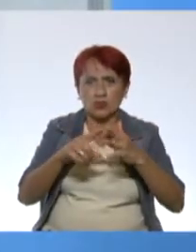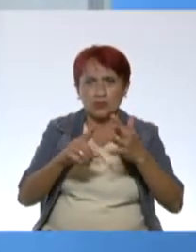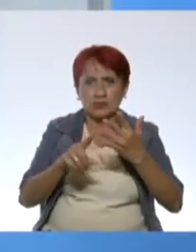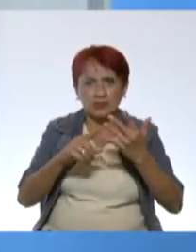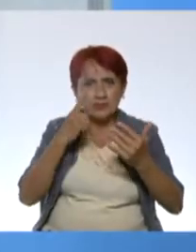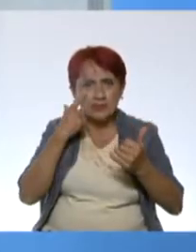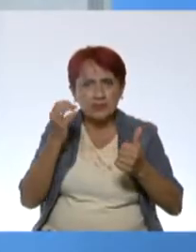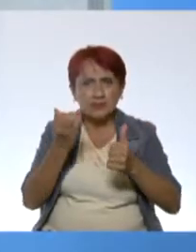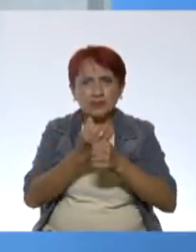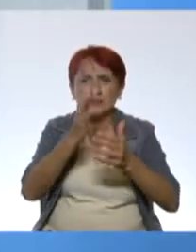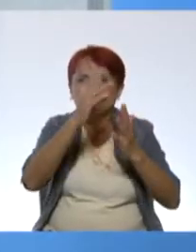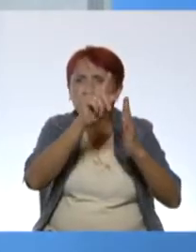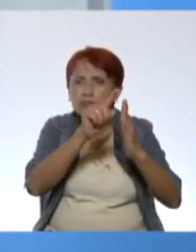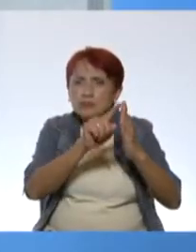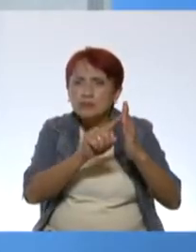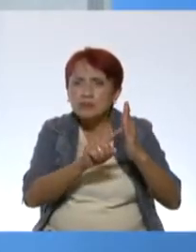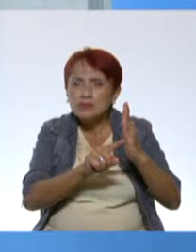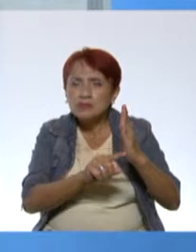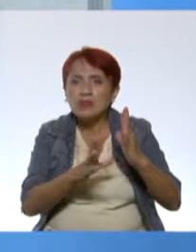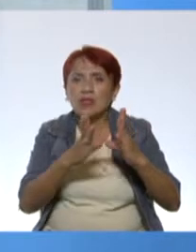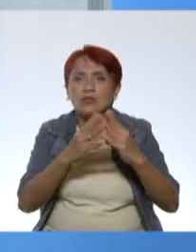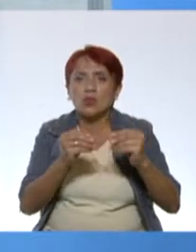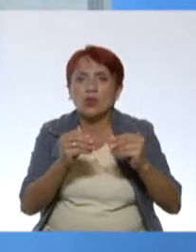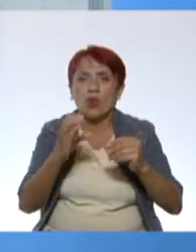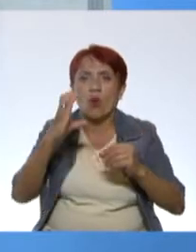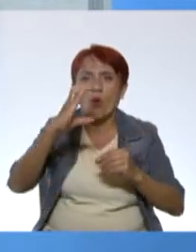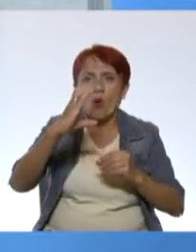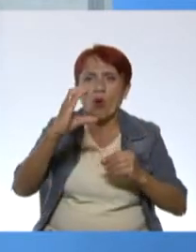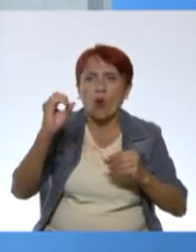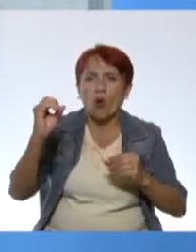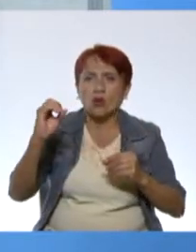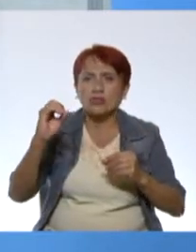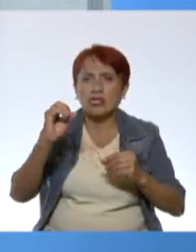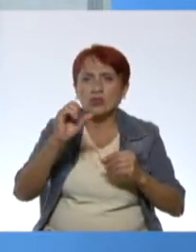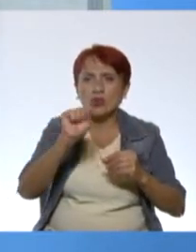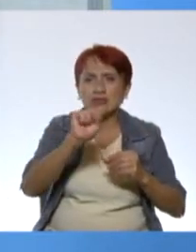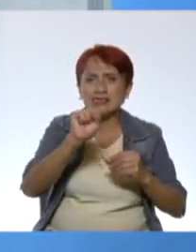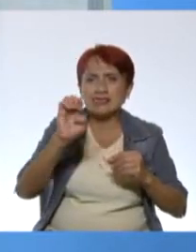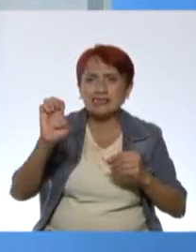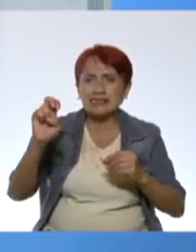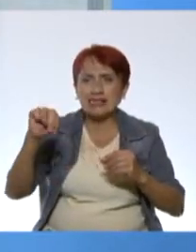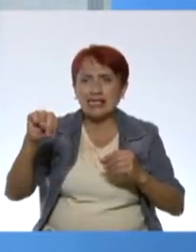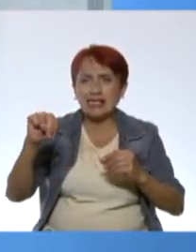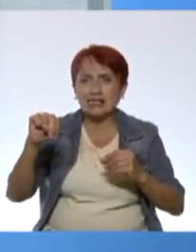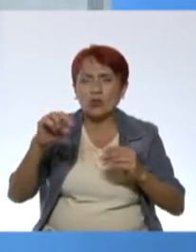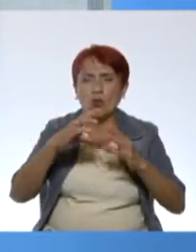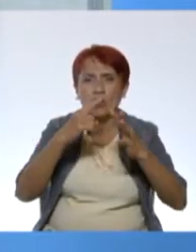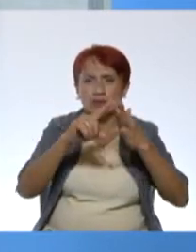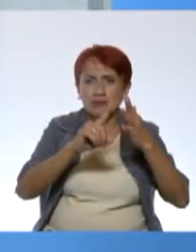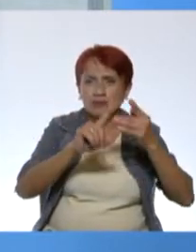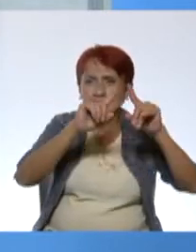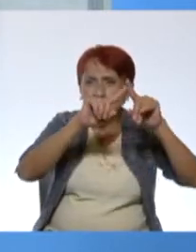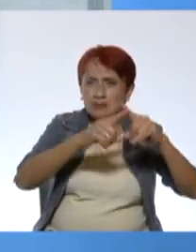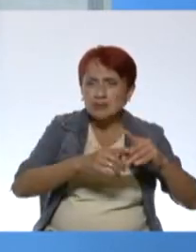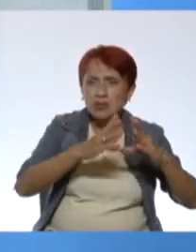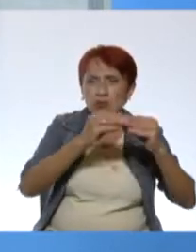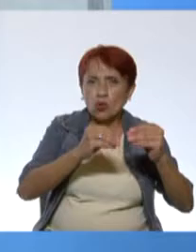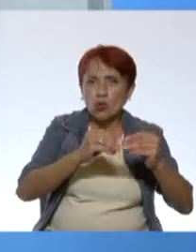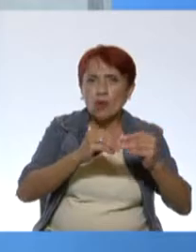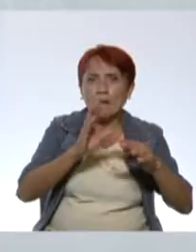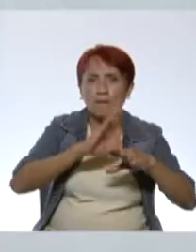está el ángulo, el seno de un ángulo, el coseno de un ángulo, la tangente de un ángulo. Cuando buscamos esas